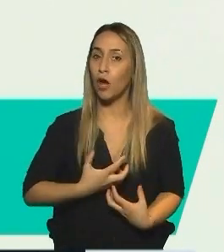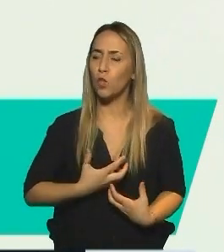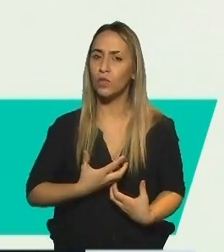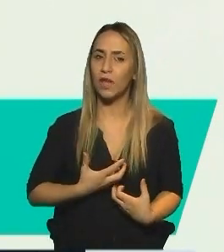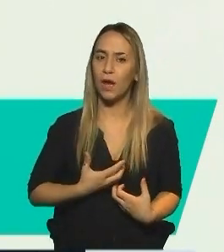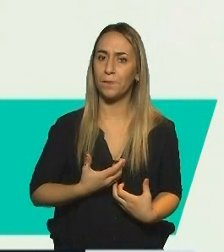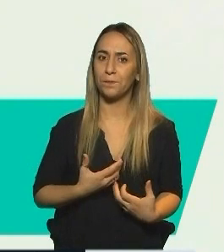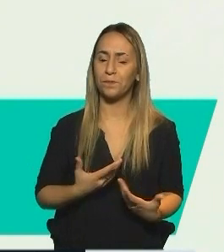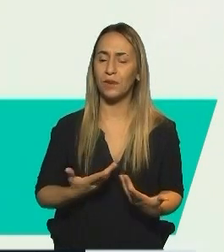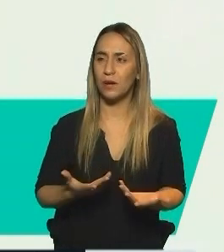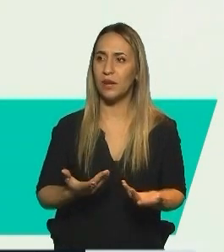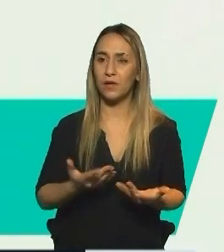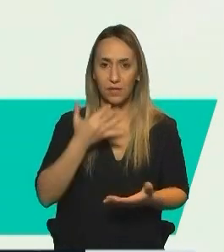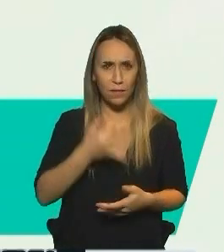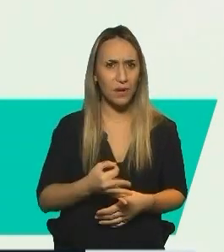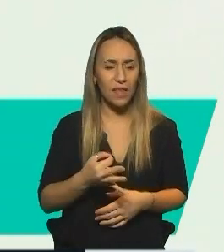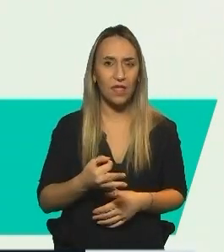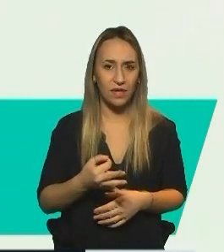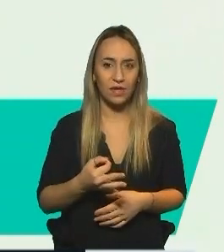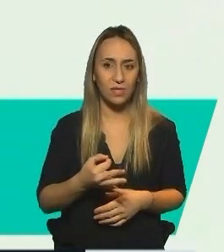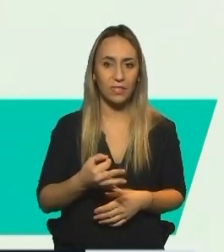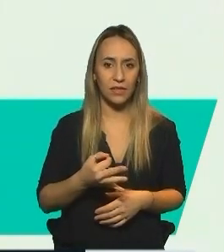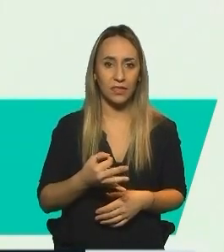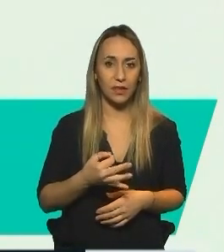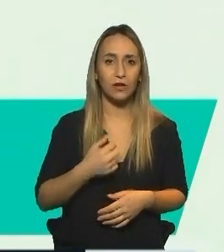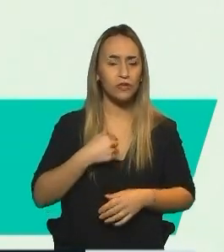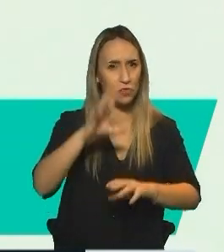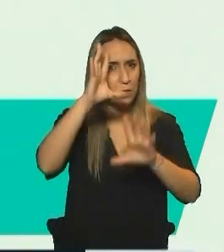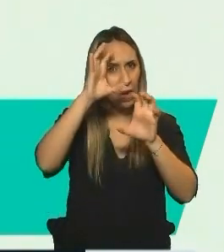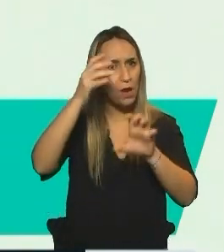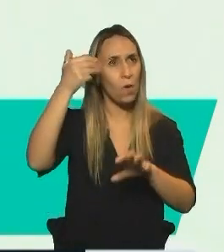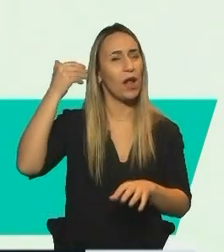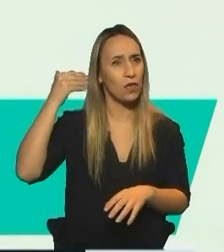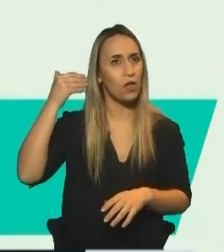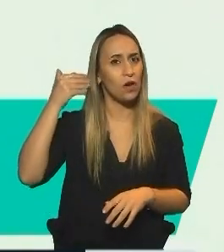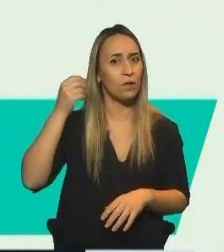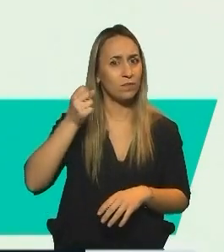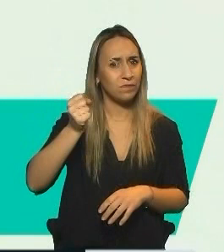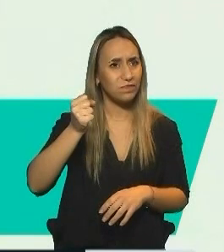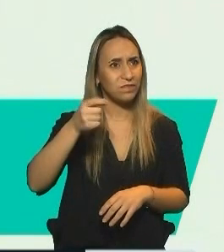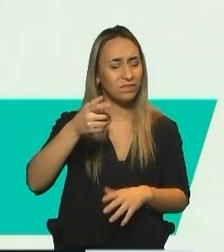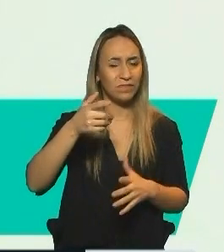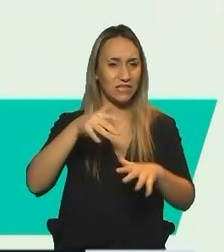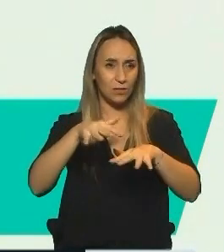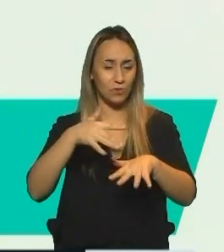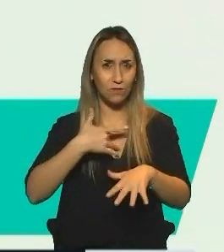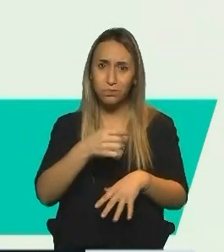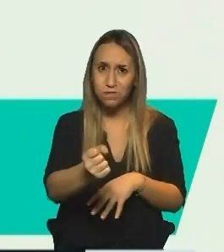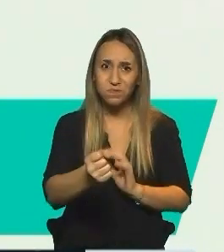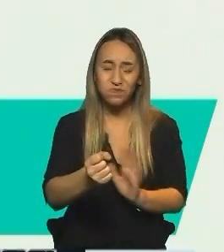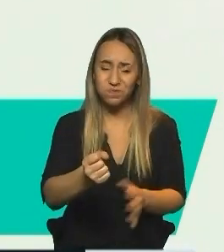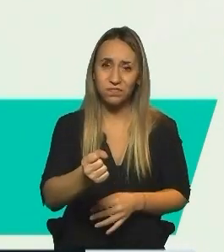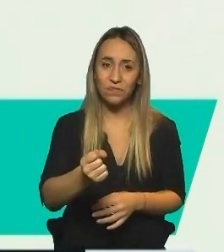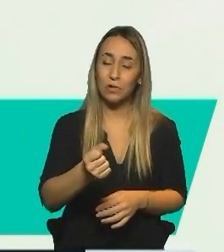porque realmente yo tengo el recuerdo de haber pasado eso, que fue muy